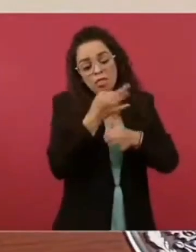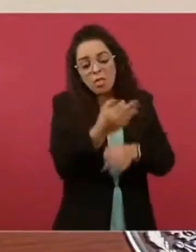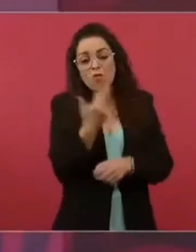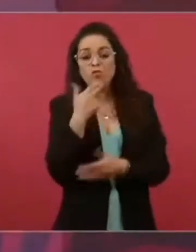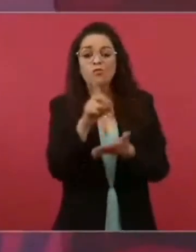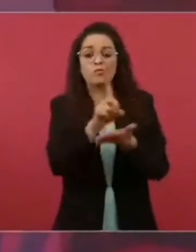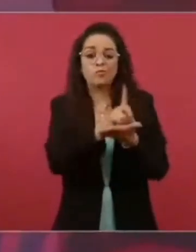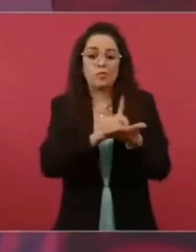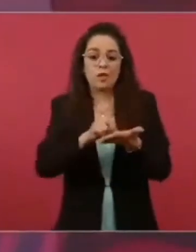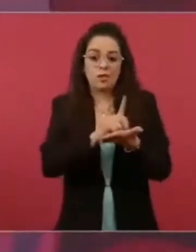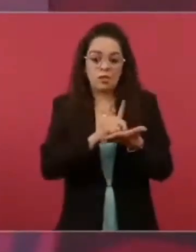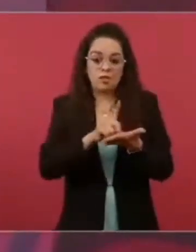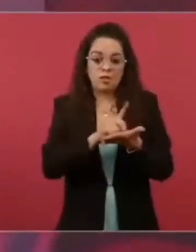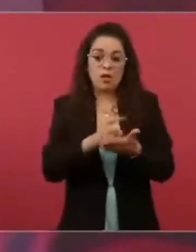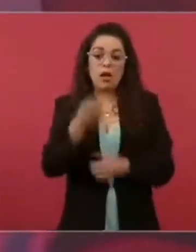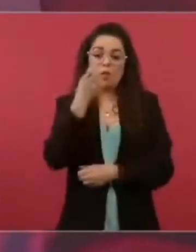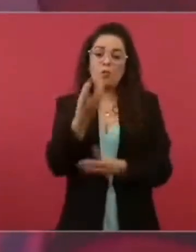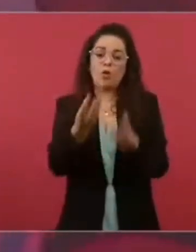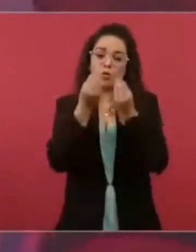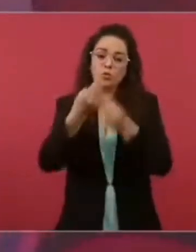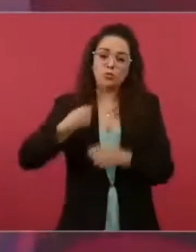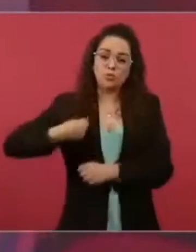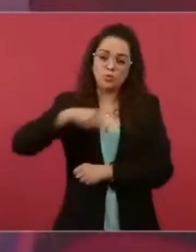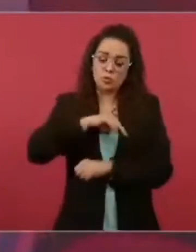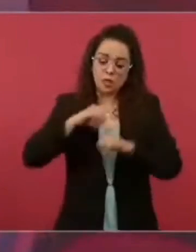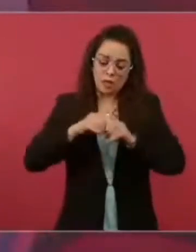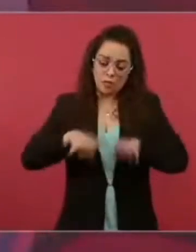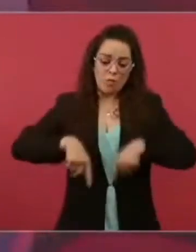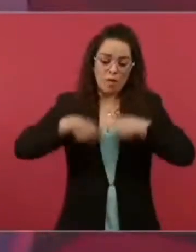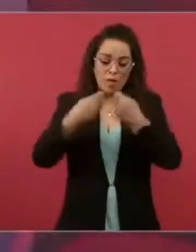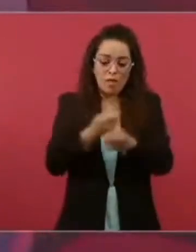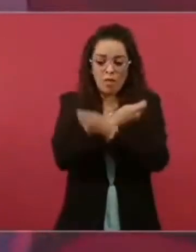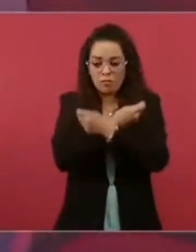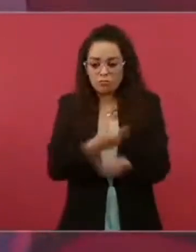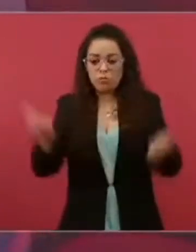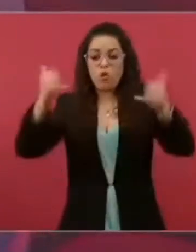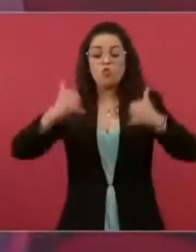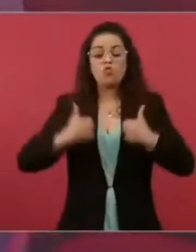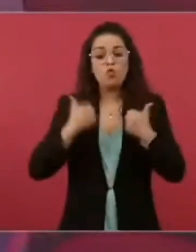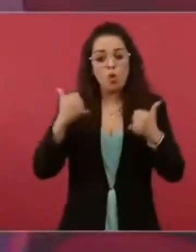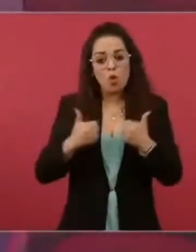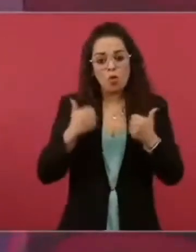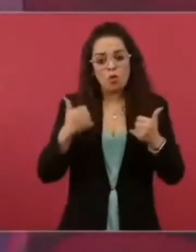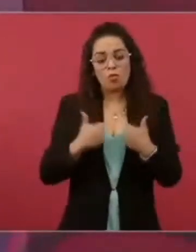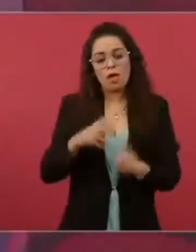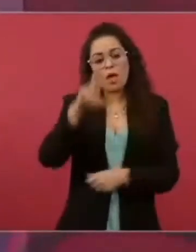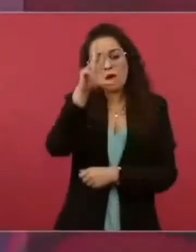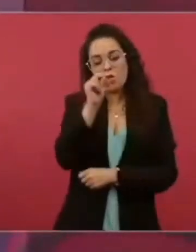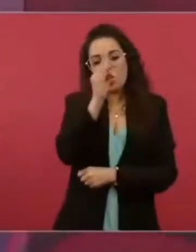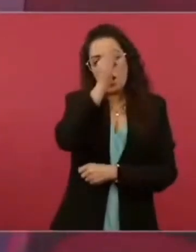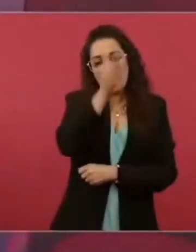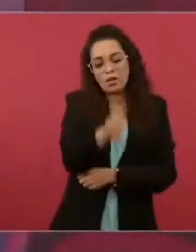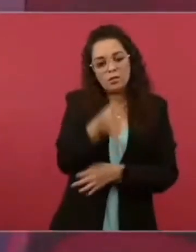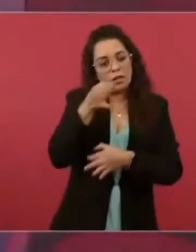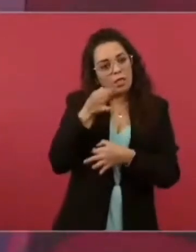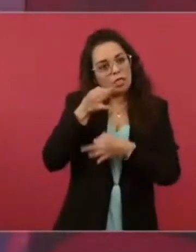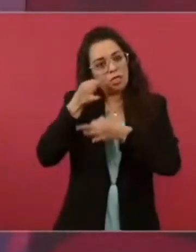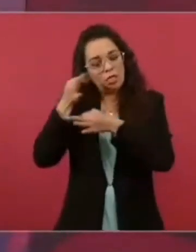que tenemos de información a los jóvenes, de que no se caiga en el consumo de las